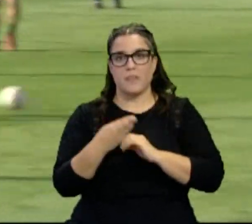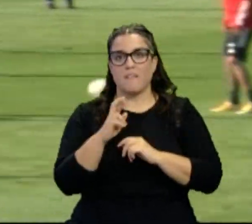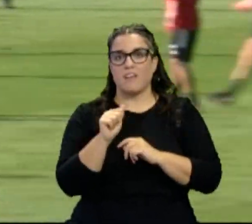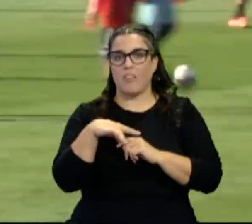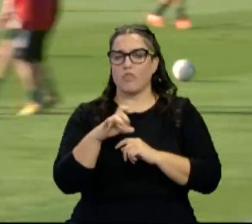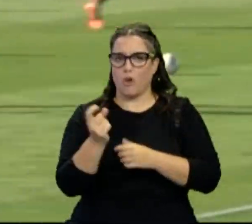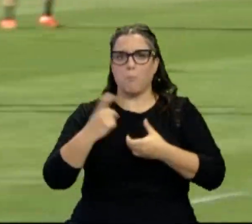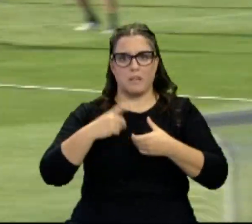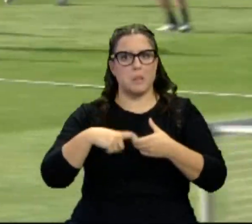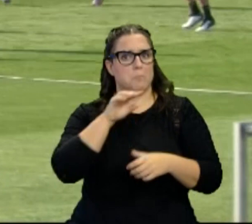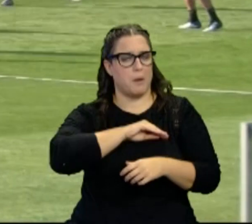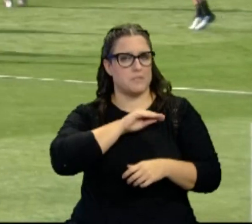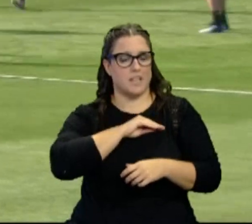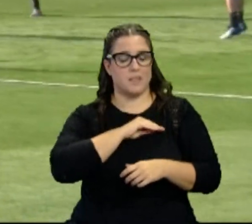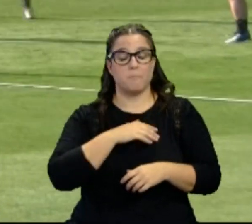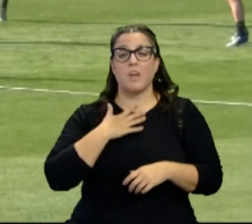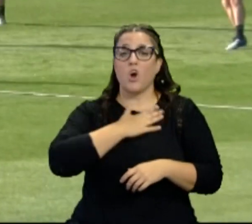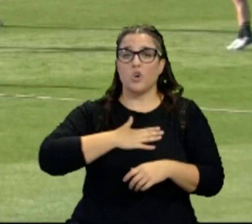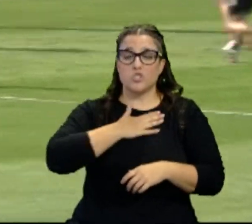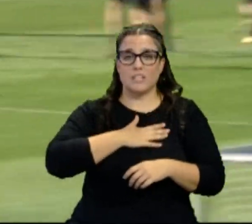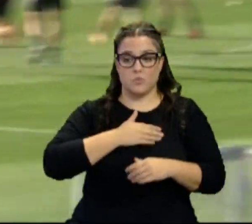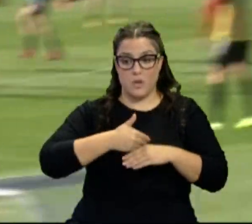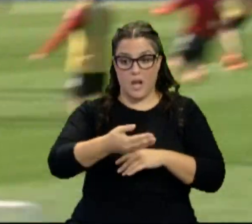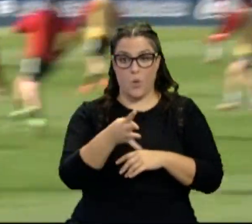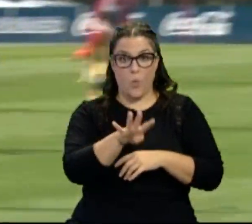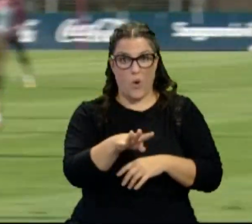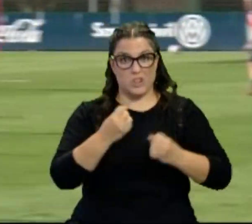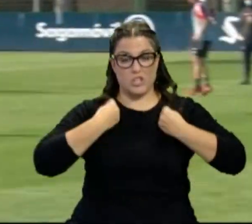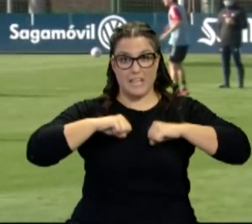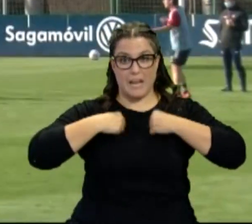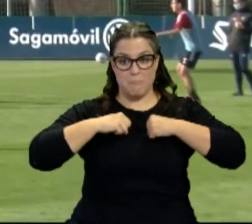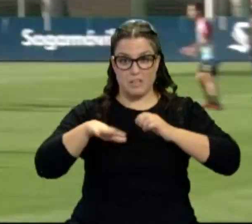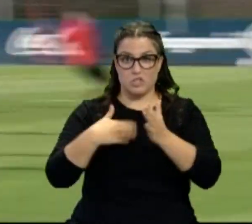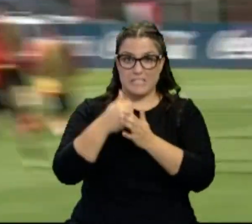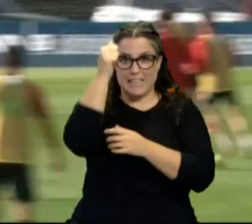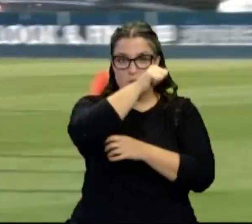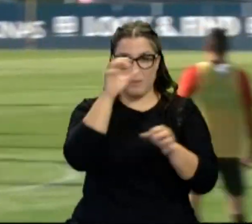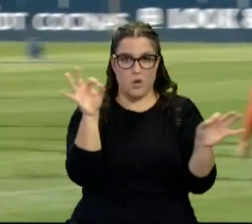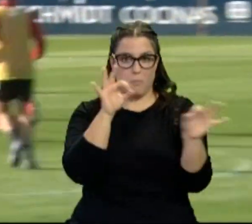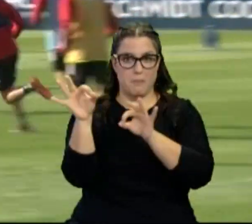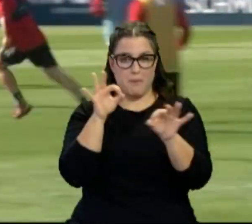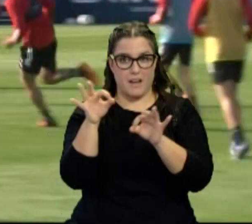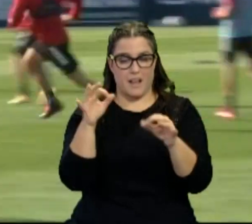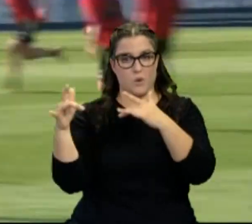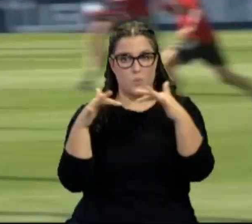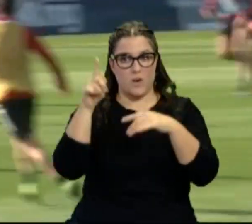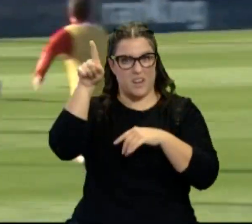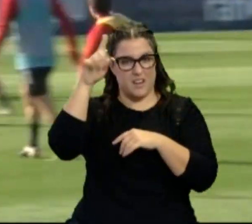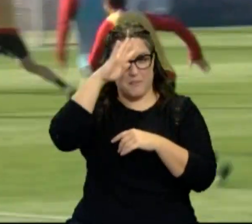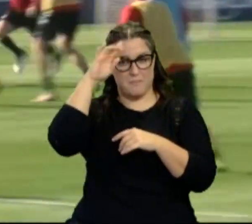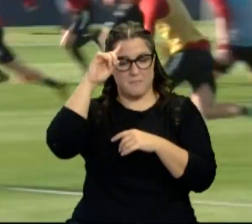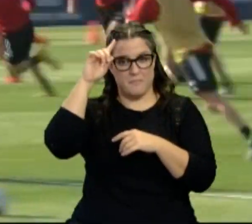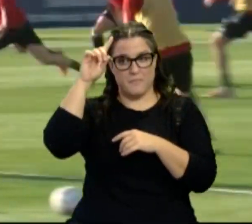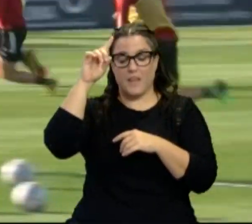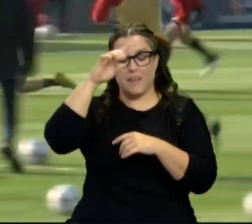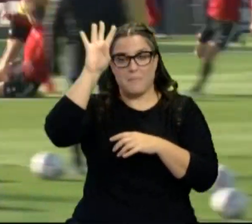mostraba muy participativo. Osasuna tendrá otros 4 entrenamientos para preparar el partido del domingo en el Camp Nou, donde solo el Real Madrid ha